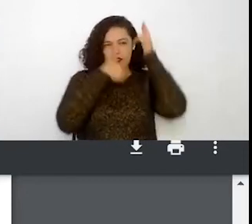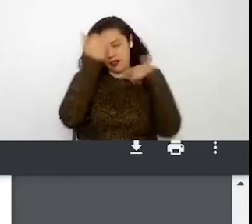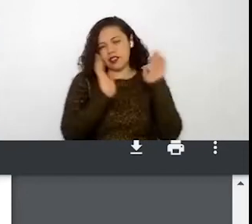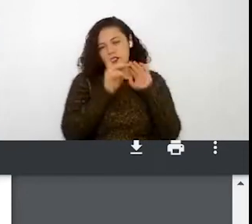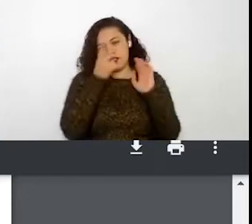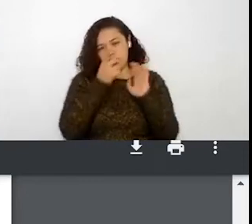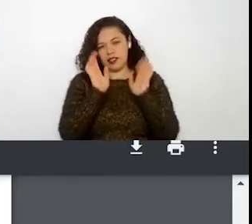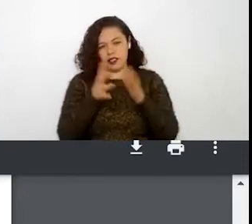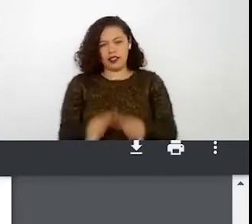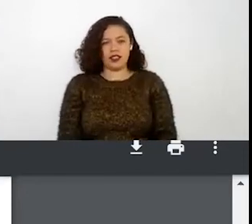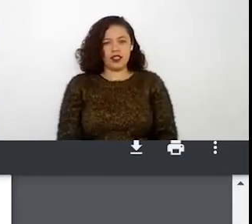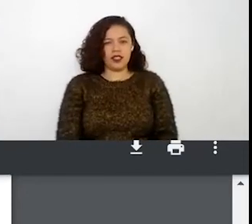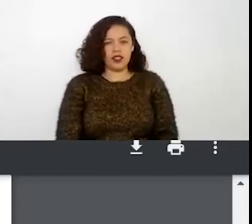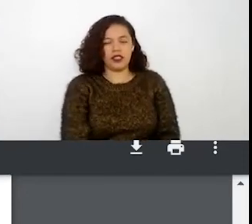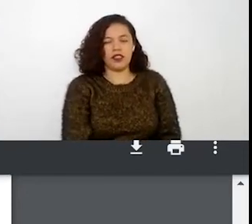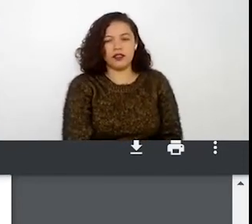señalado